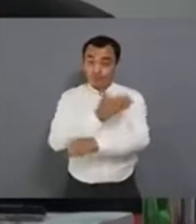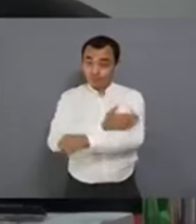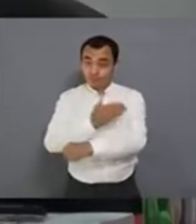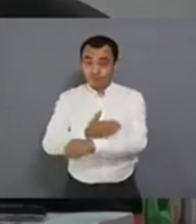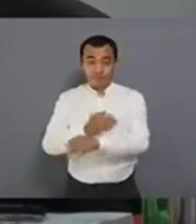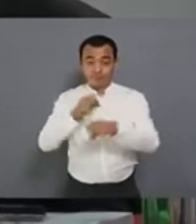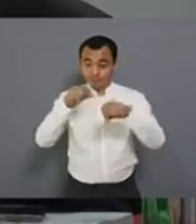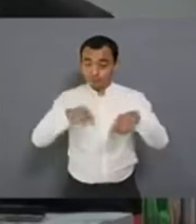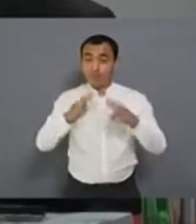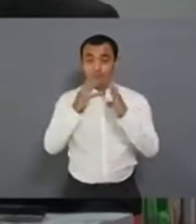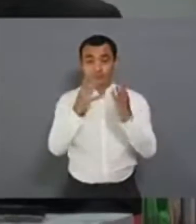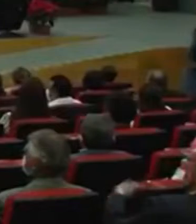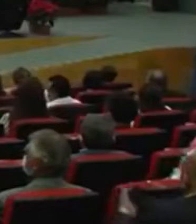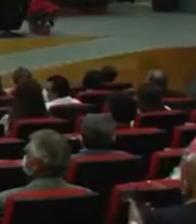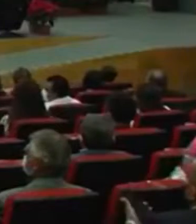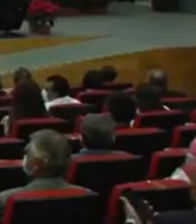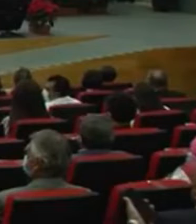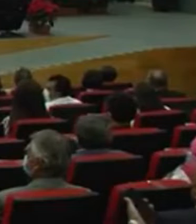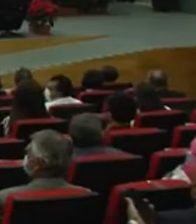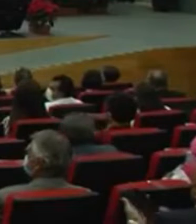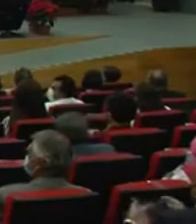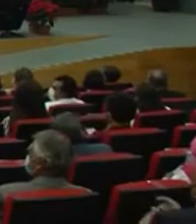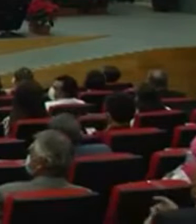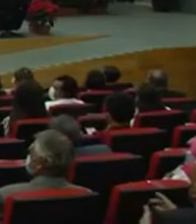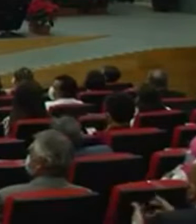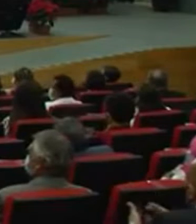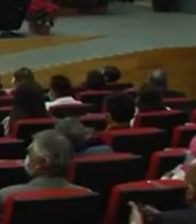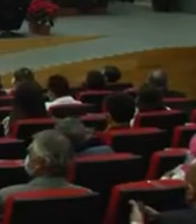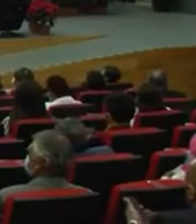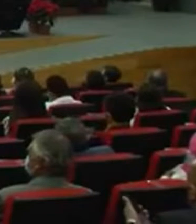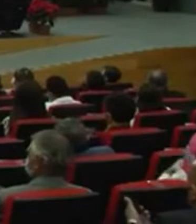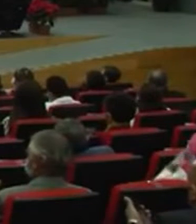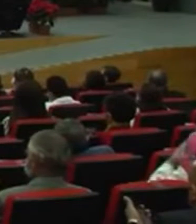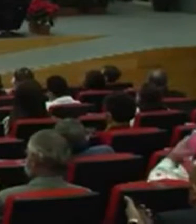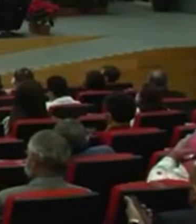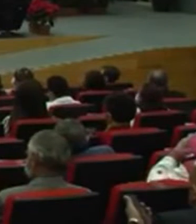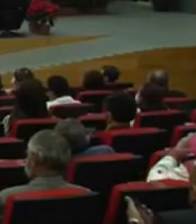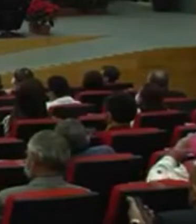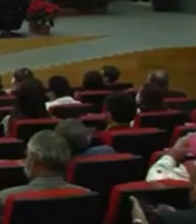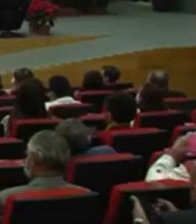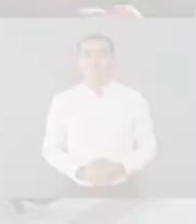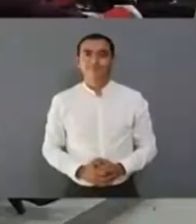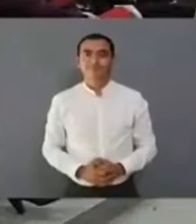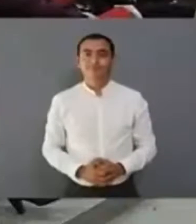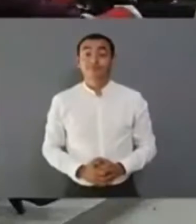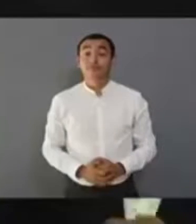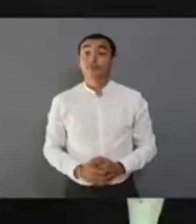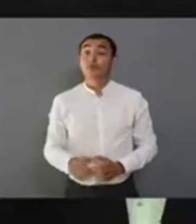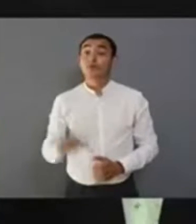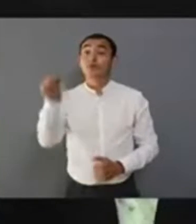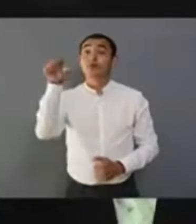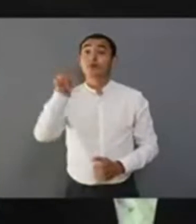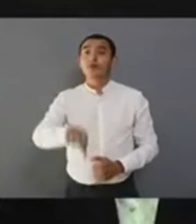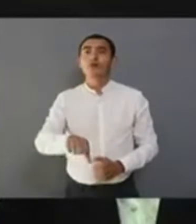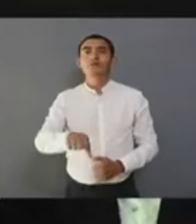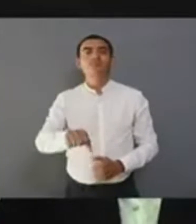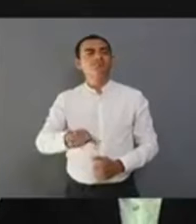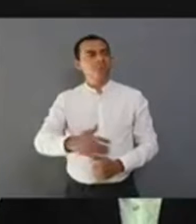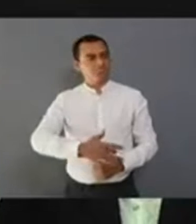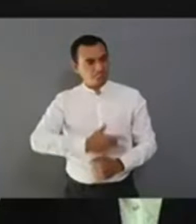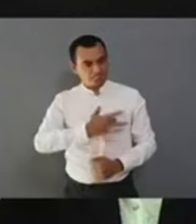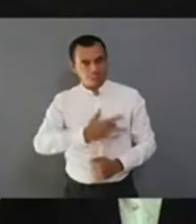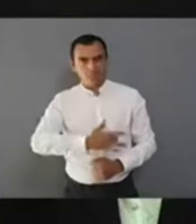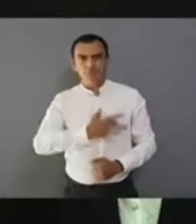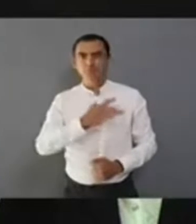ayuntamiento que, de acuerdo a Hipólito Rodríguez, se heredará al próximo gobierno municipal de la capital del estado. Hoy podemos decir con orgullo